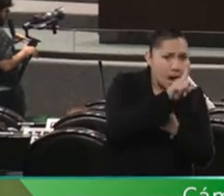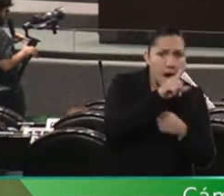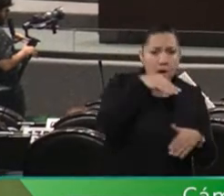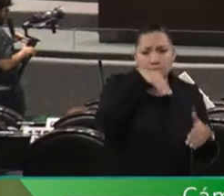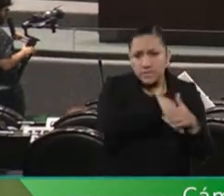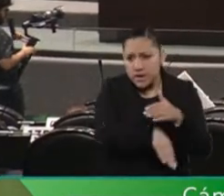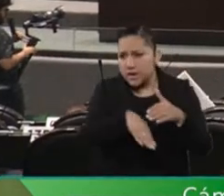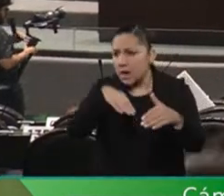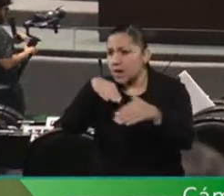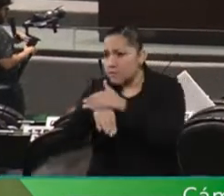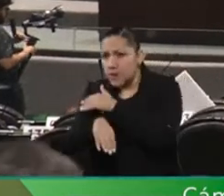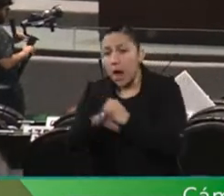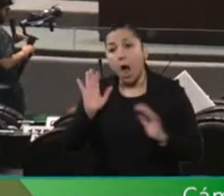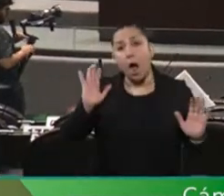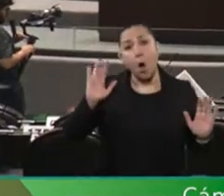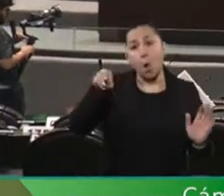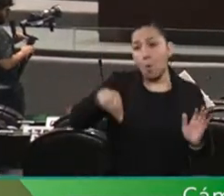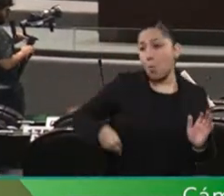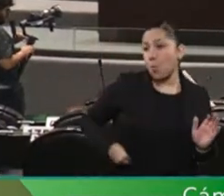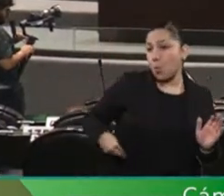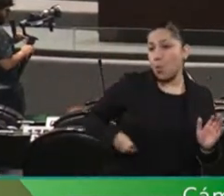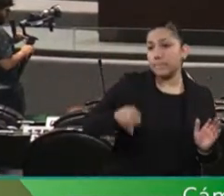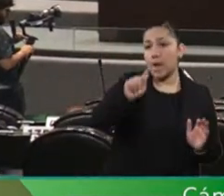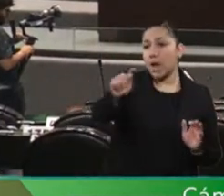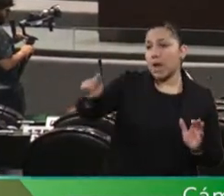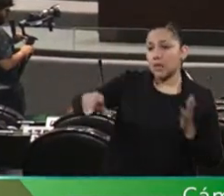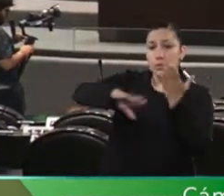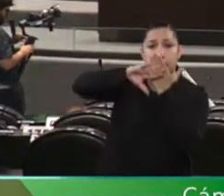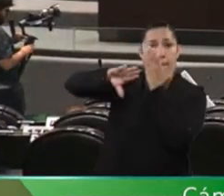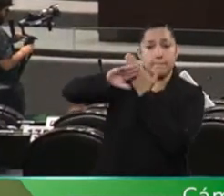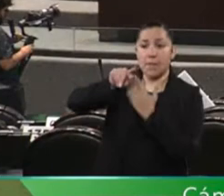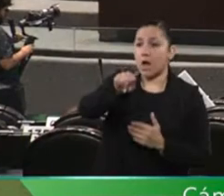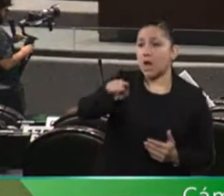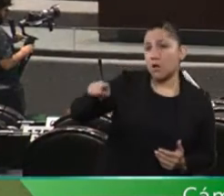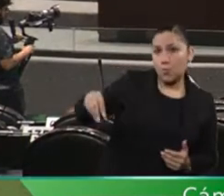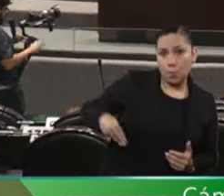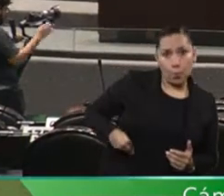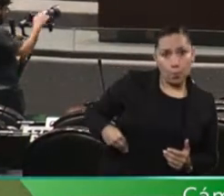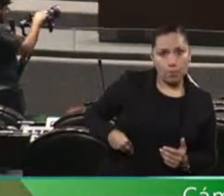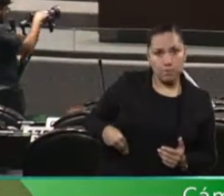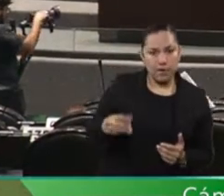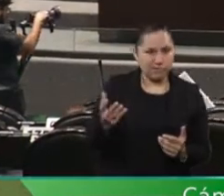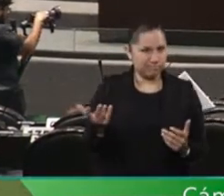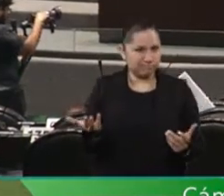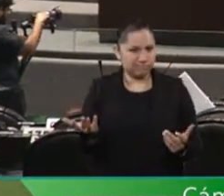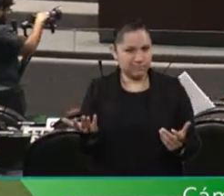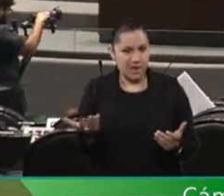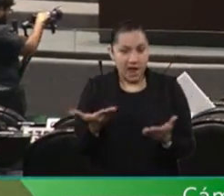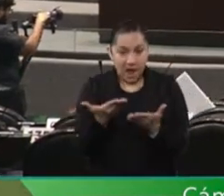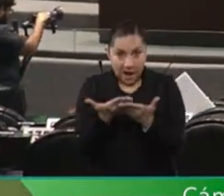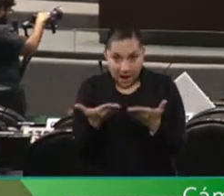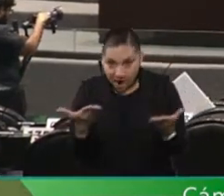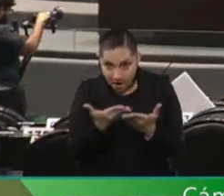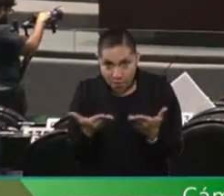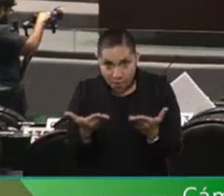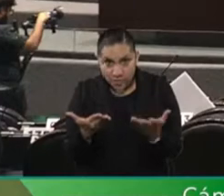ahora en adelante solo nos una una opción la movilización